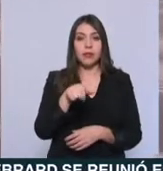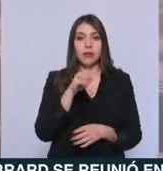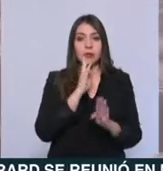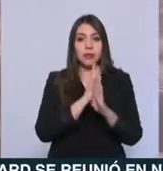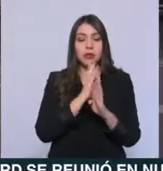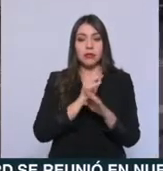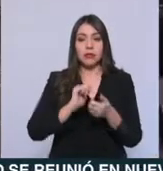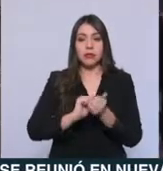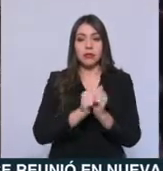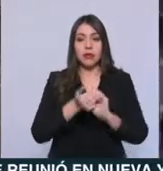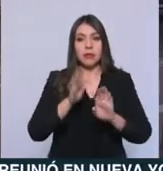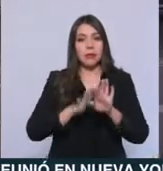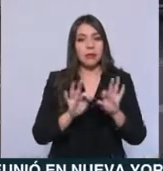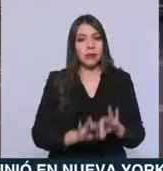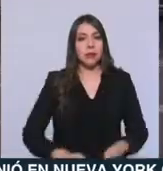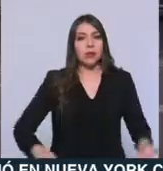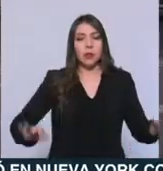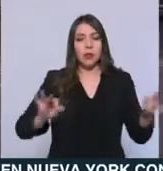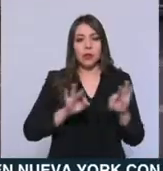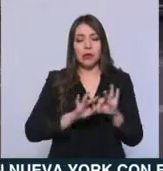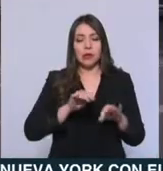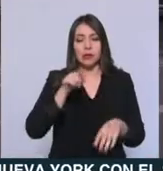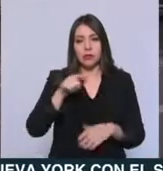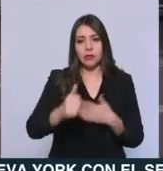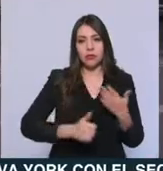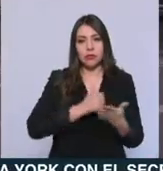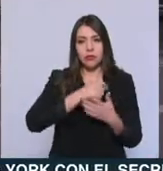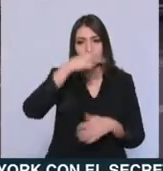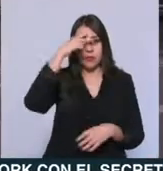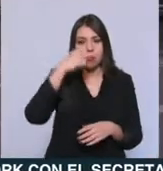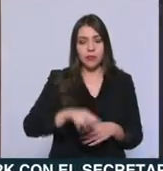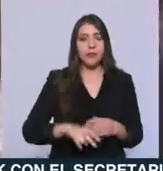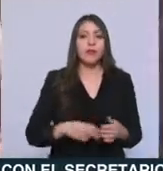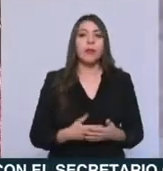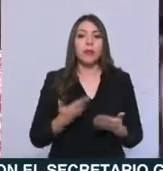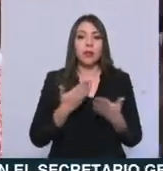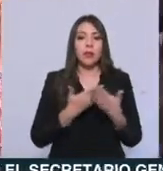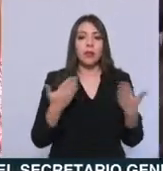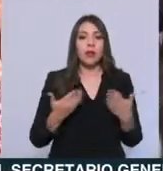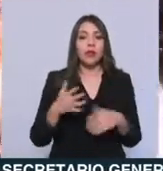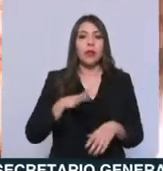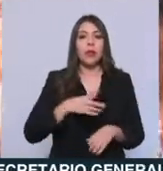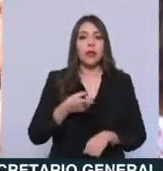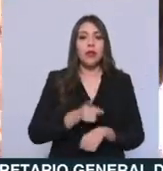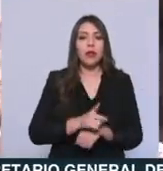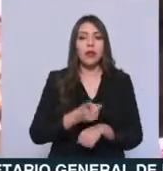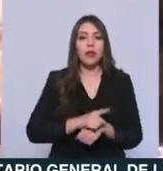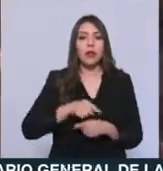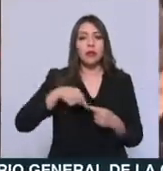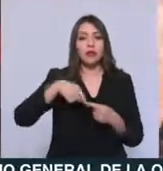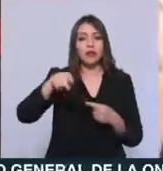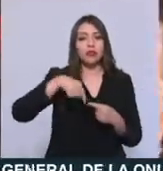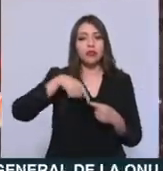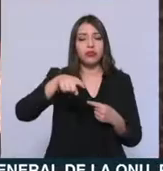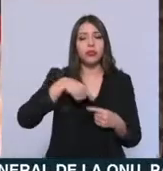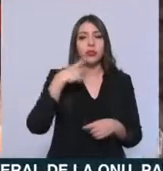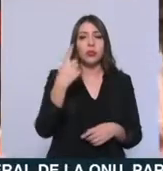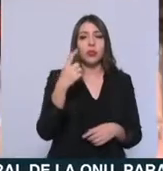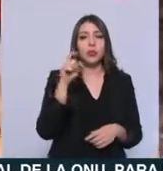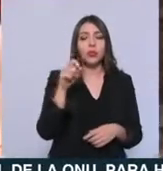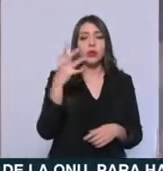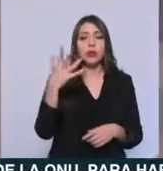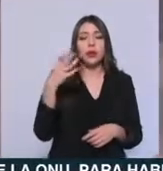de los más emblemáticos y funcionales de la capital del país. Actualmente transporta diariamente a 1.5 millones